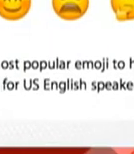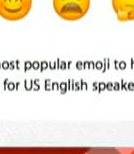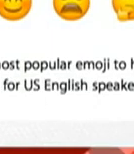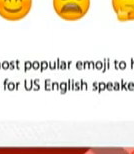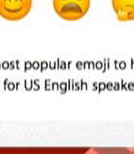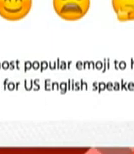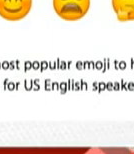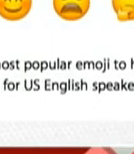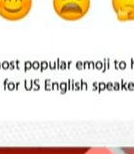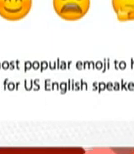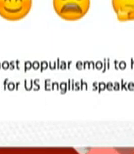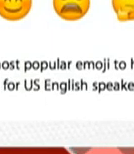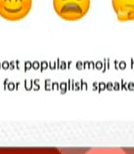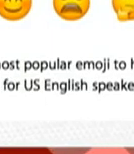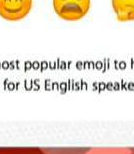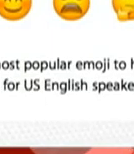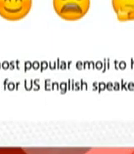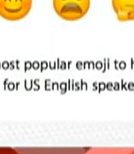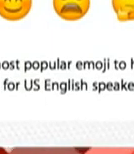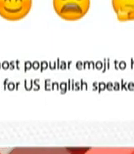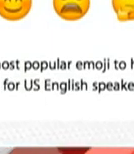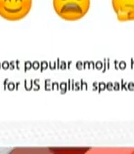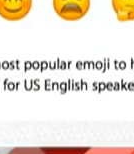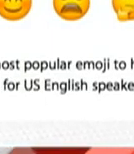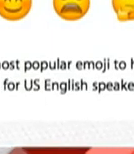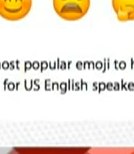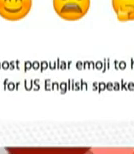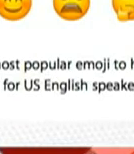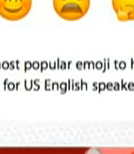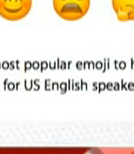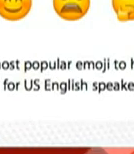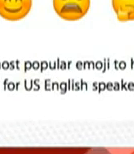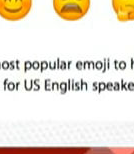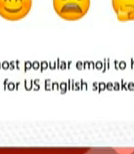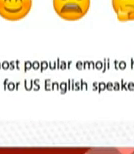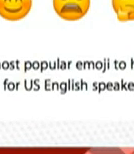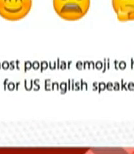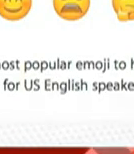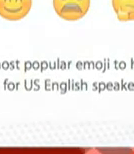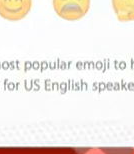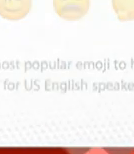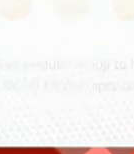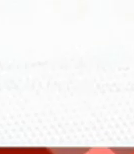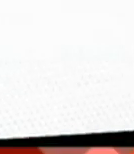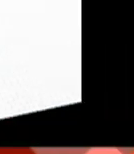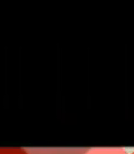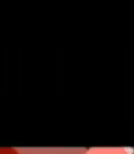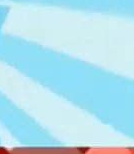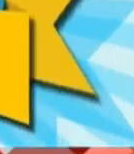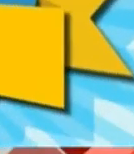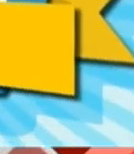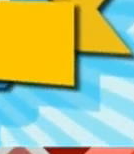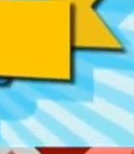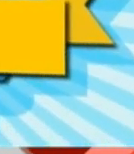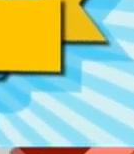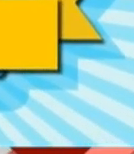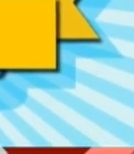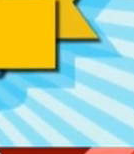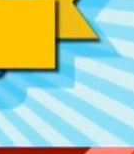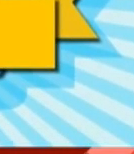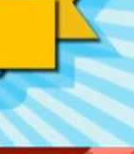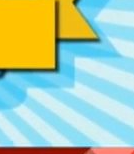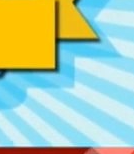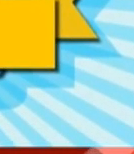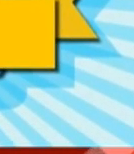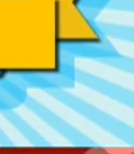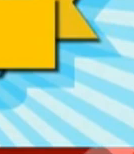estas caritas que nos encanta utilizar, más usados durante este 2017 que pues ya se nos está acabando. De acuerdo con este reporte, el